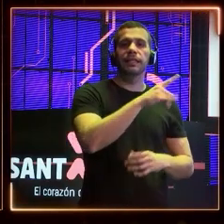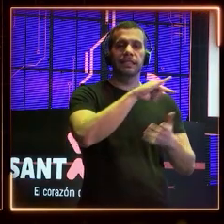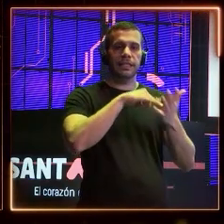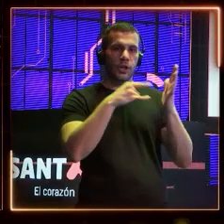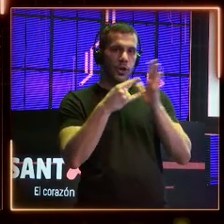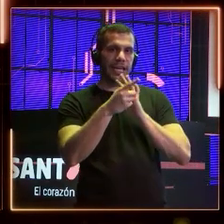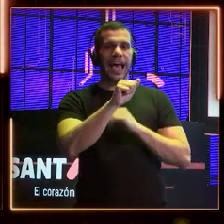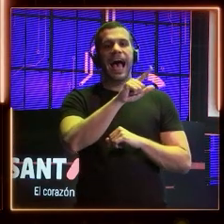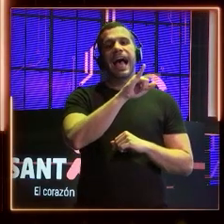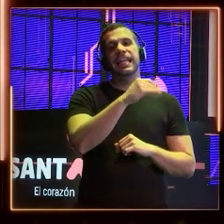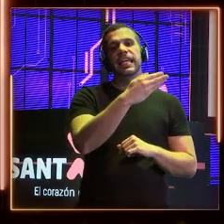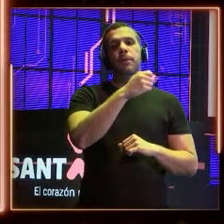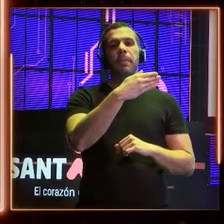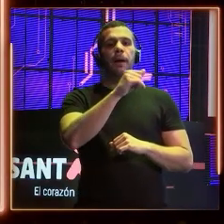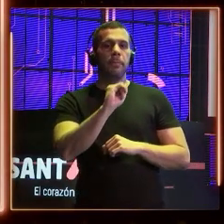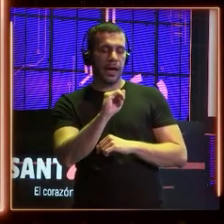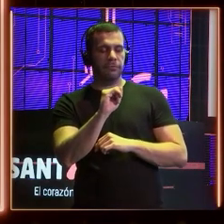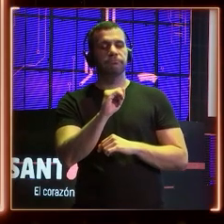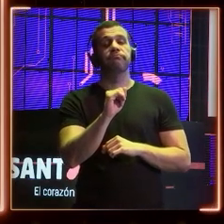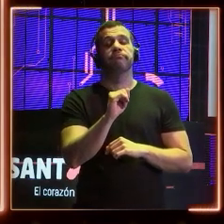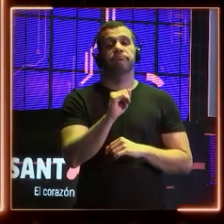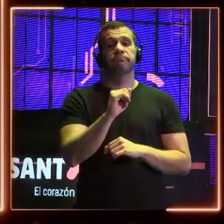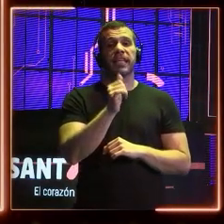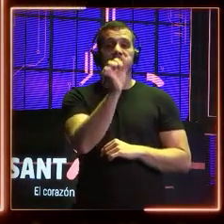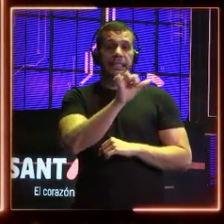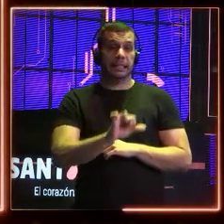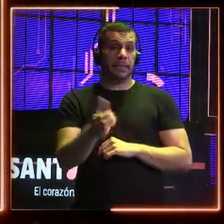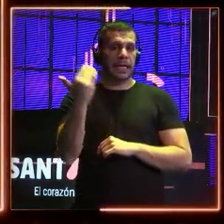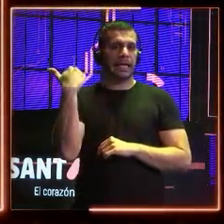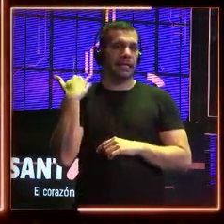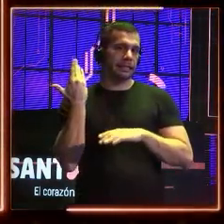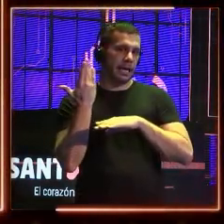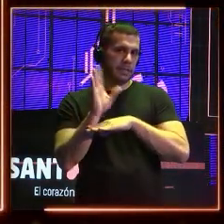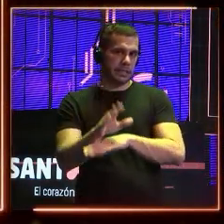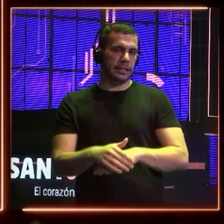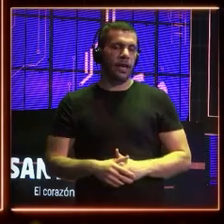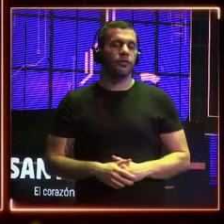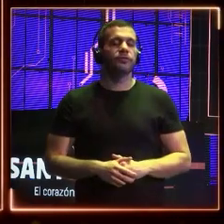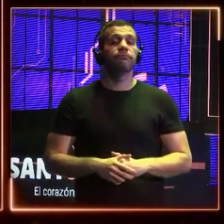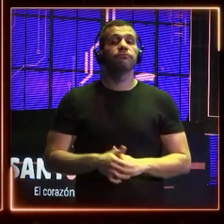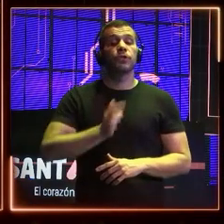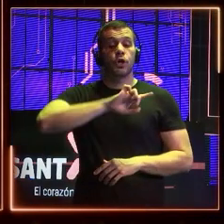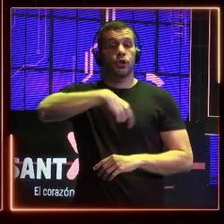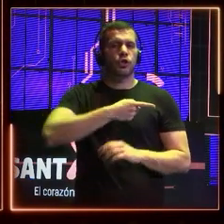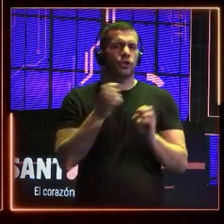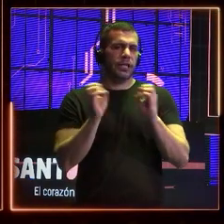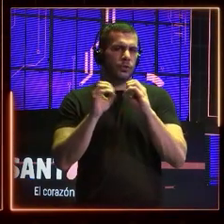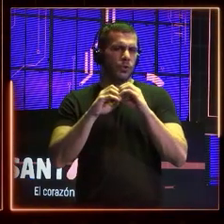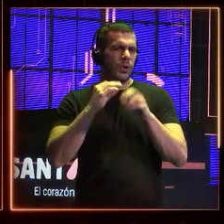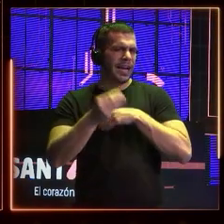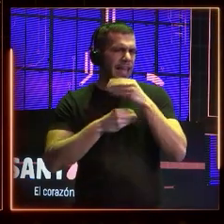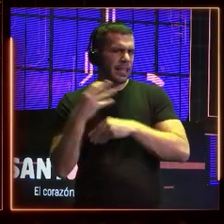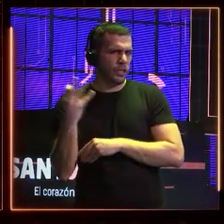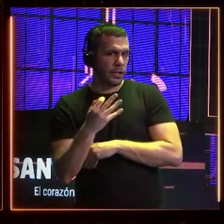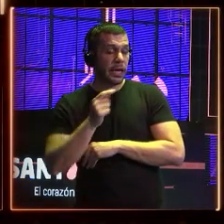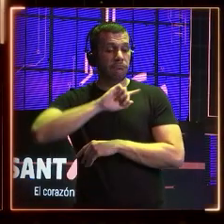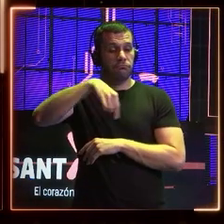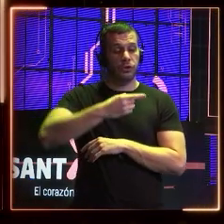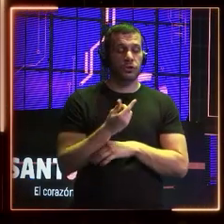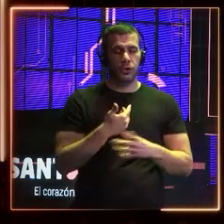alibaba que la ha presentado hace tan solo un par de semanas No qué estamos haciendo en Google cómo estamos contribuyendo con más